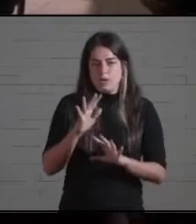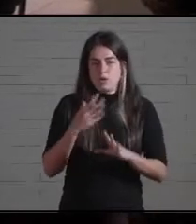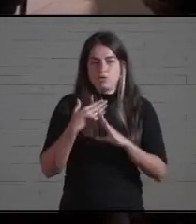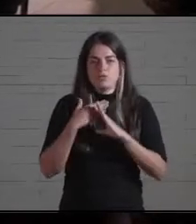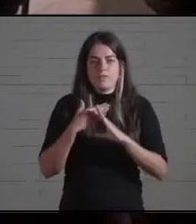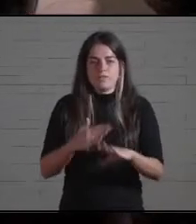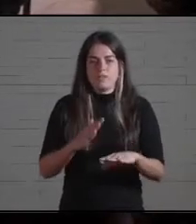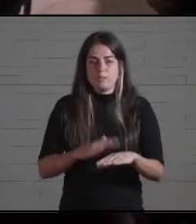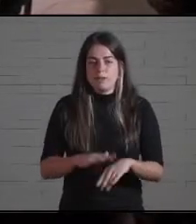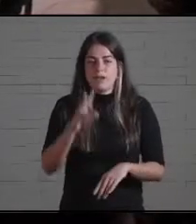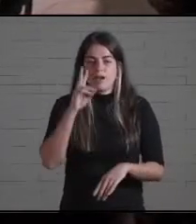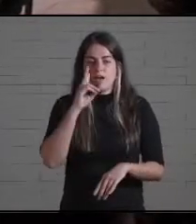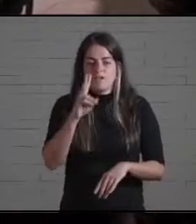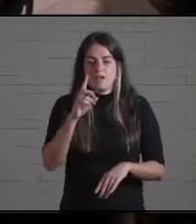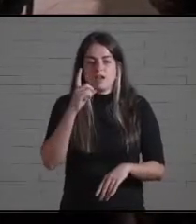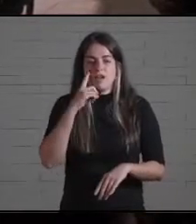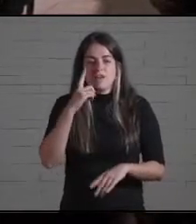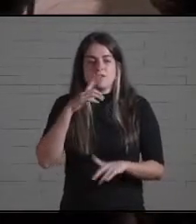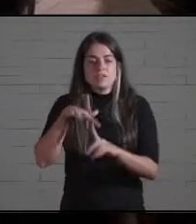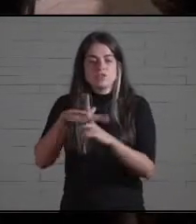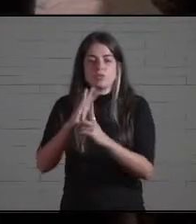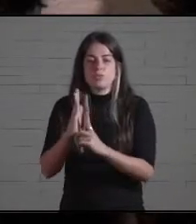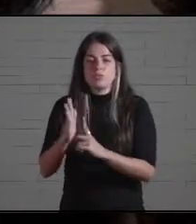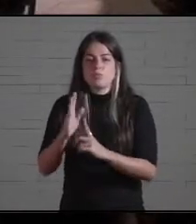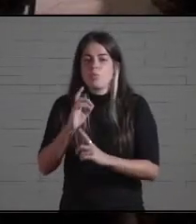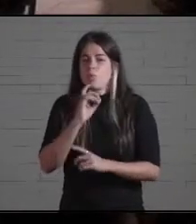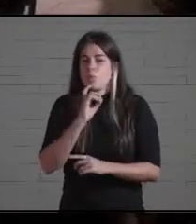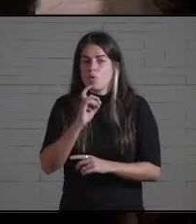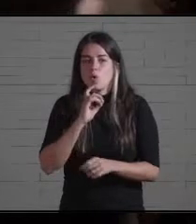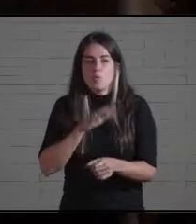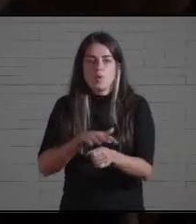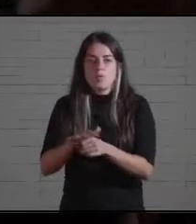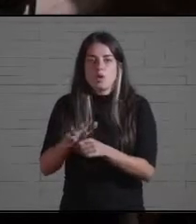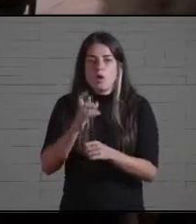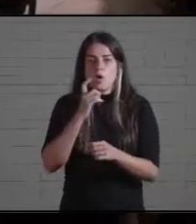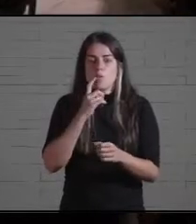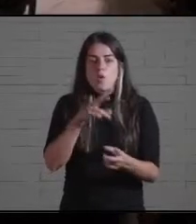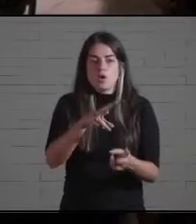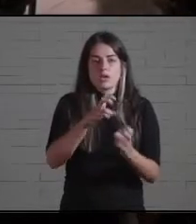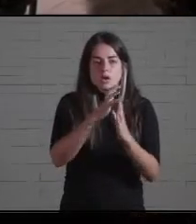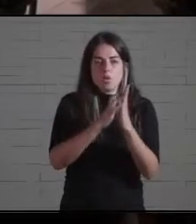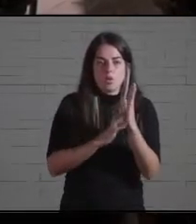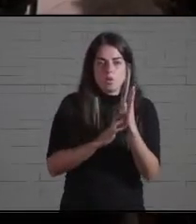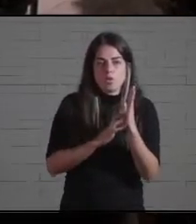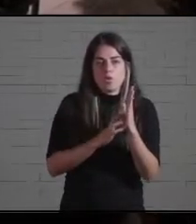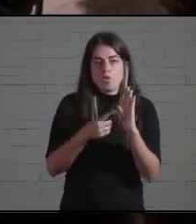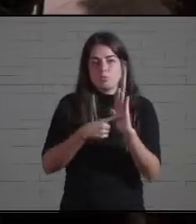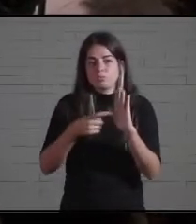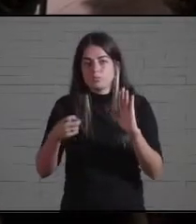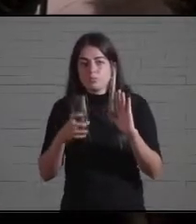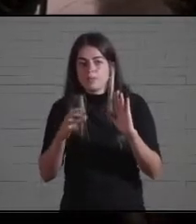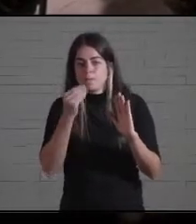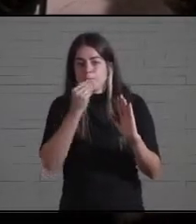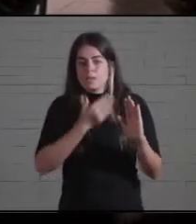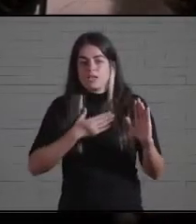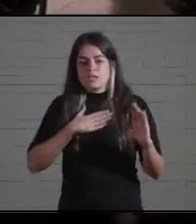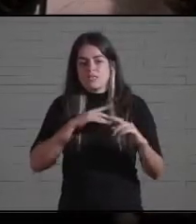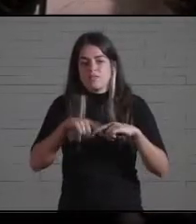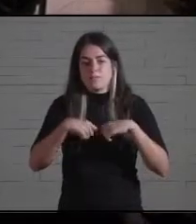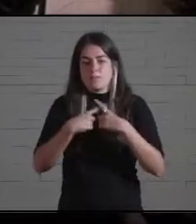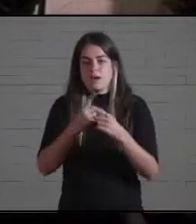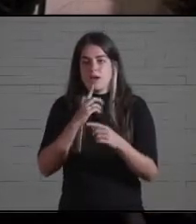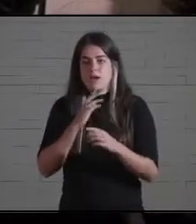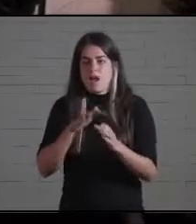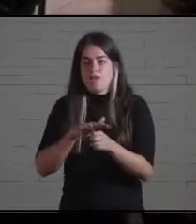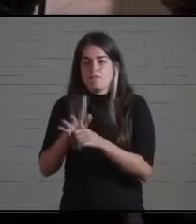ver su impacto, el de las desgravaciones fiscales y reducciones en el bienestar familiar.